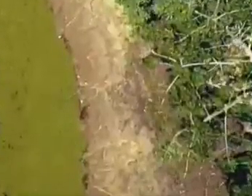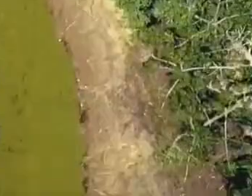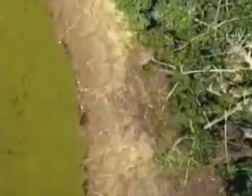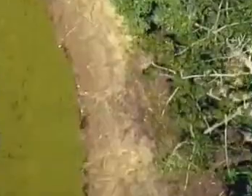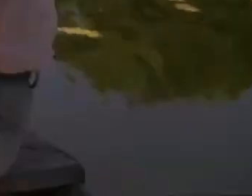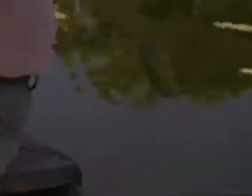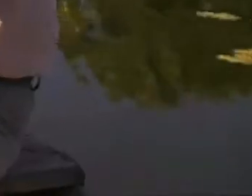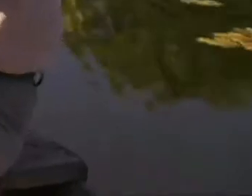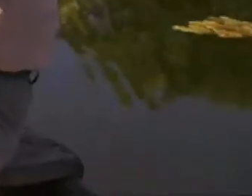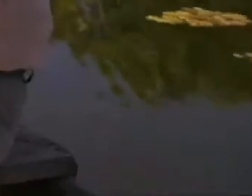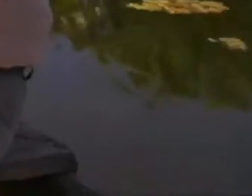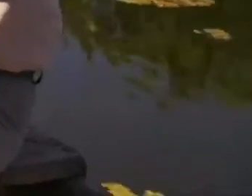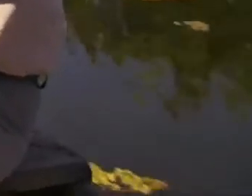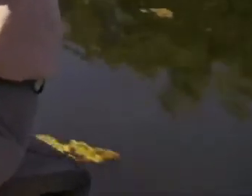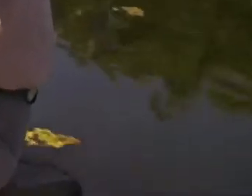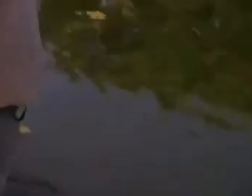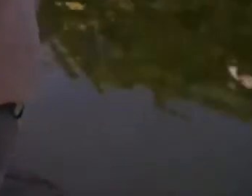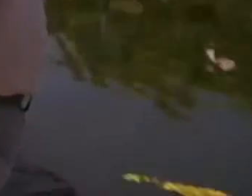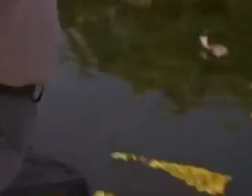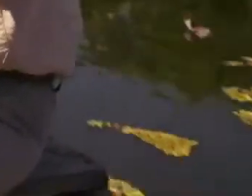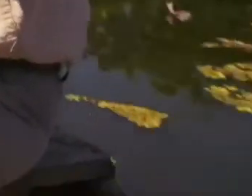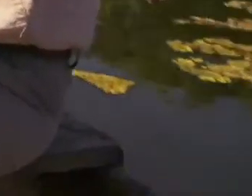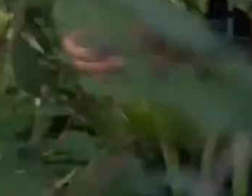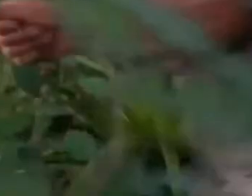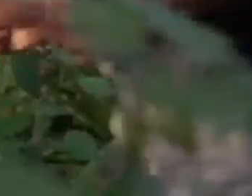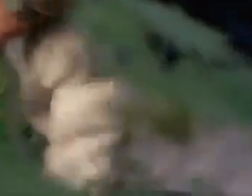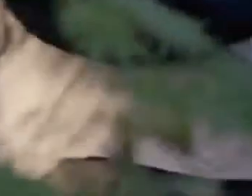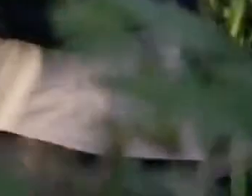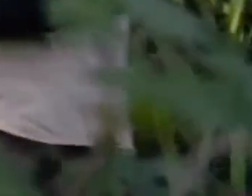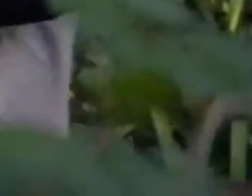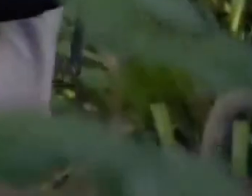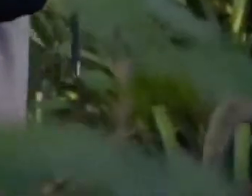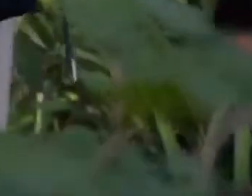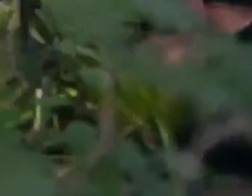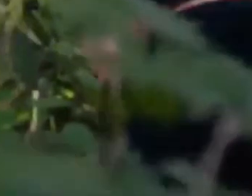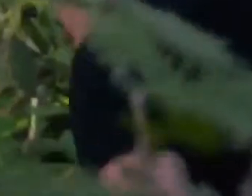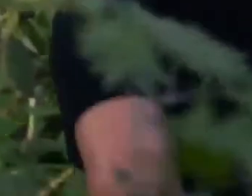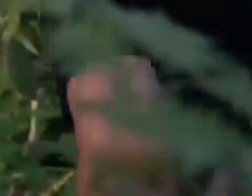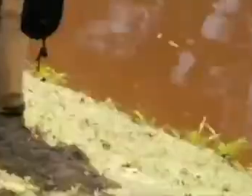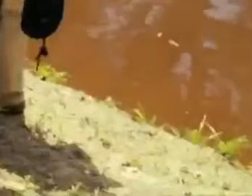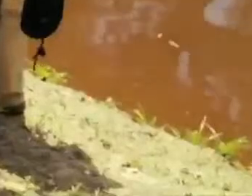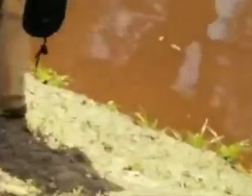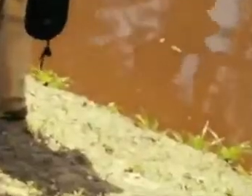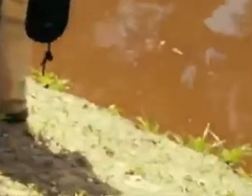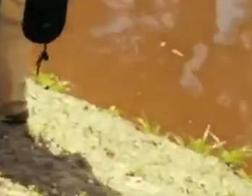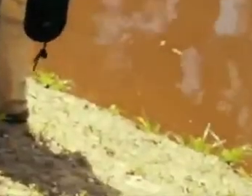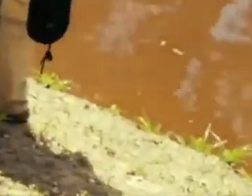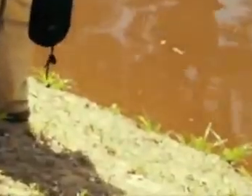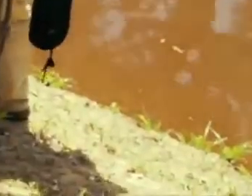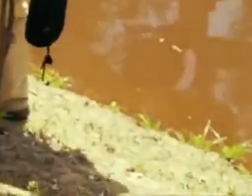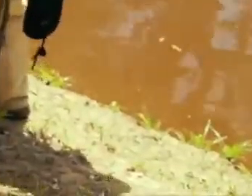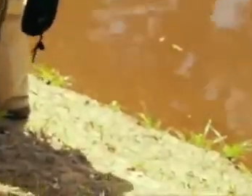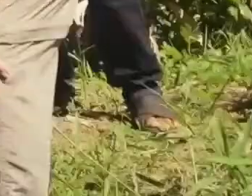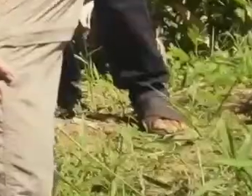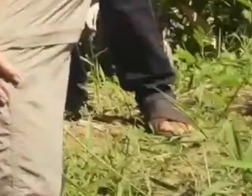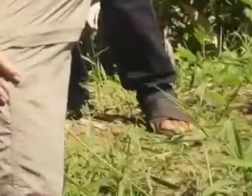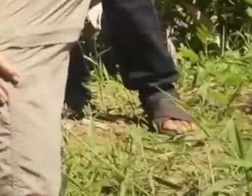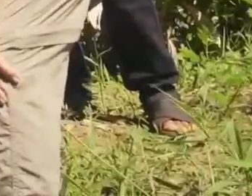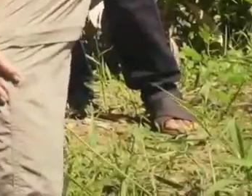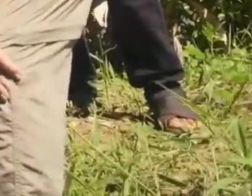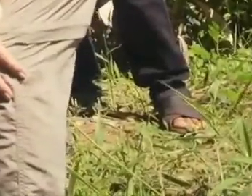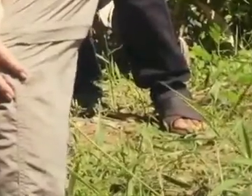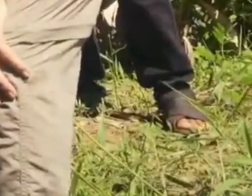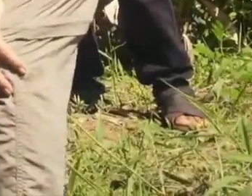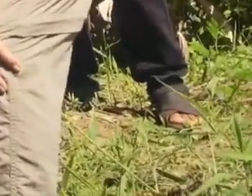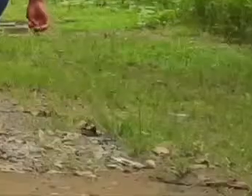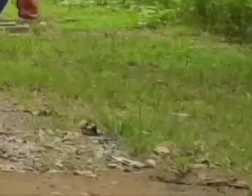se viven en esta tierra, pues la experiencia científica occidental y la tradicional, que se unan.